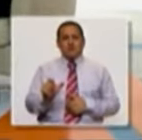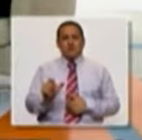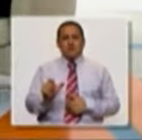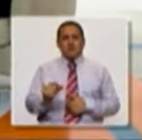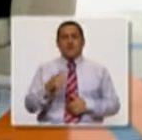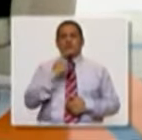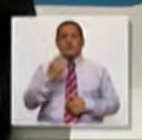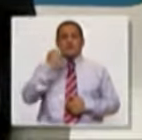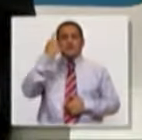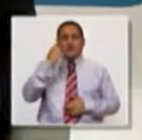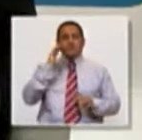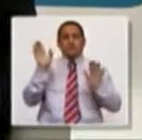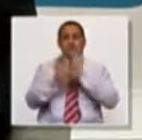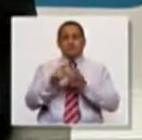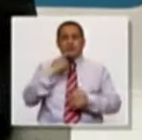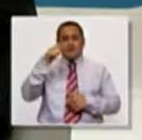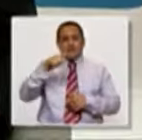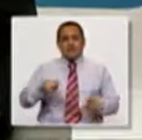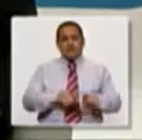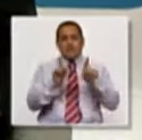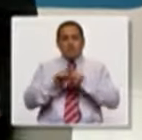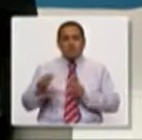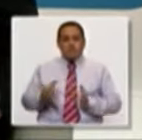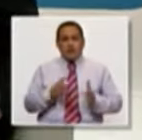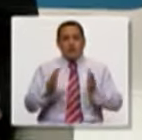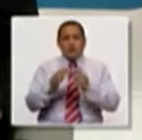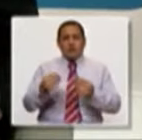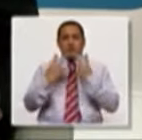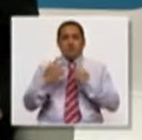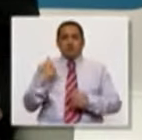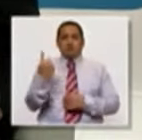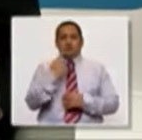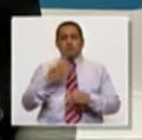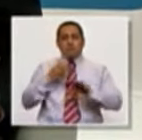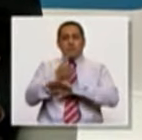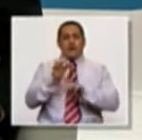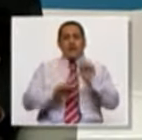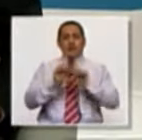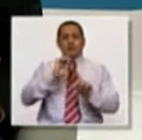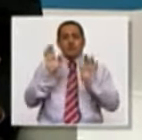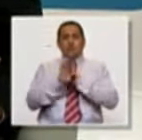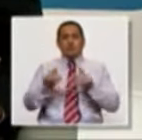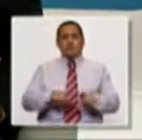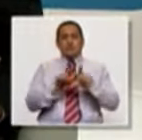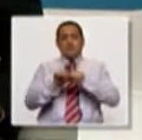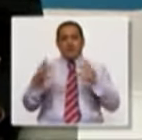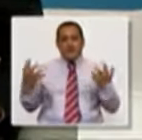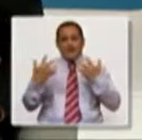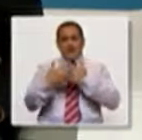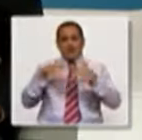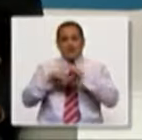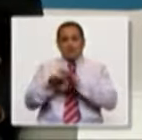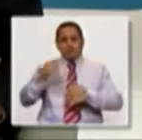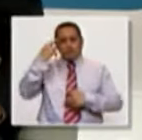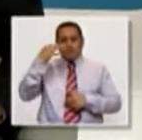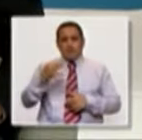se entiende que debería haber una vía a la cual solo acudan todos aquellos que realmente encajen en estos